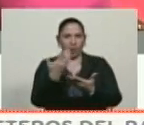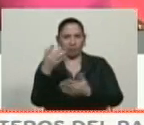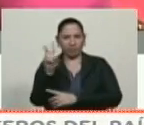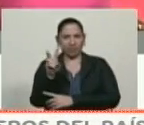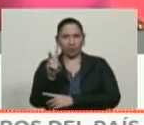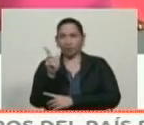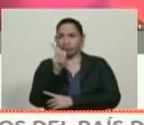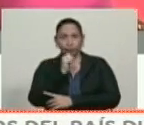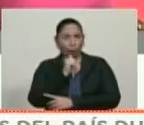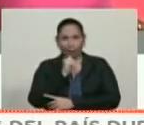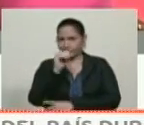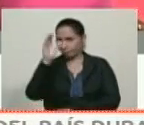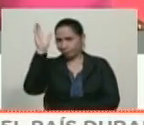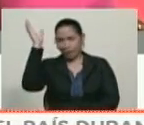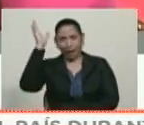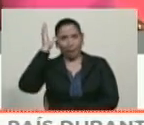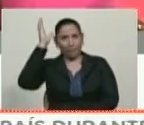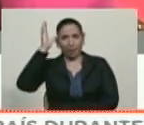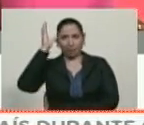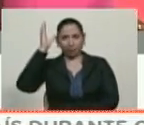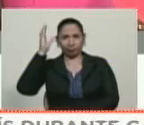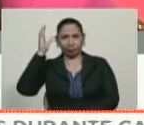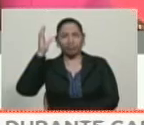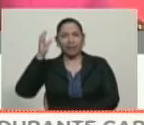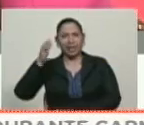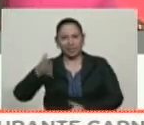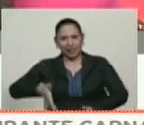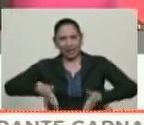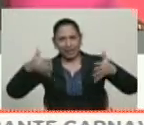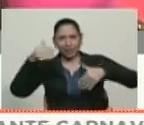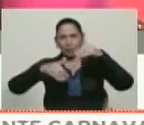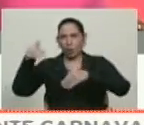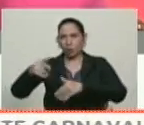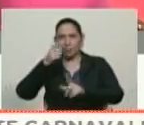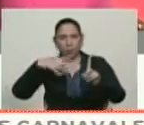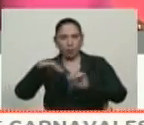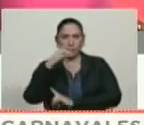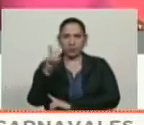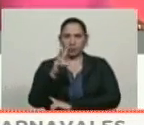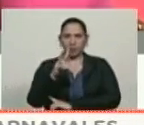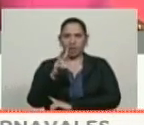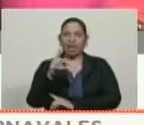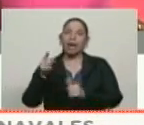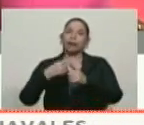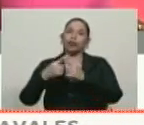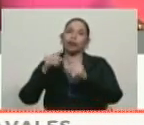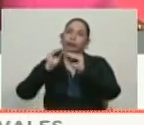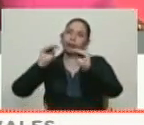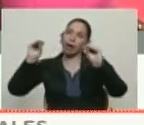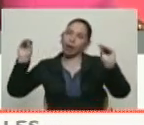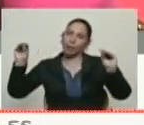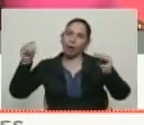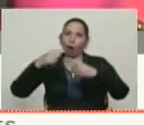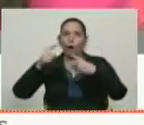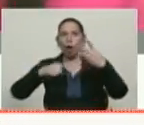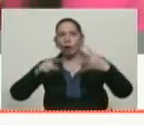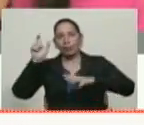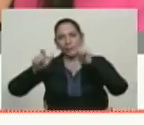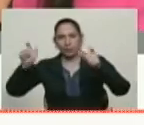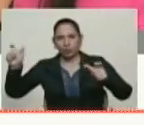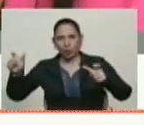inepta, incapaz de ganarse los votos del pueblo venezolano, y entonces llama a su jefe para que le hagan el trabajo.